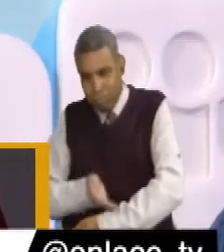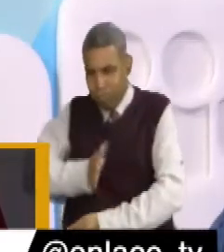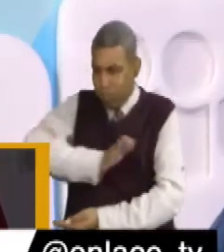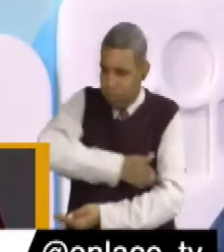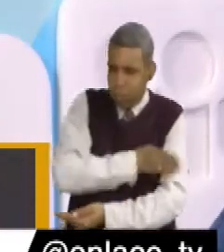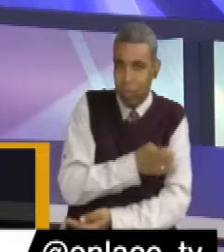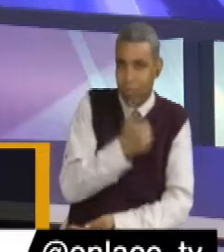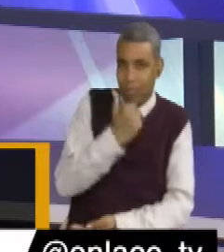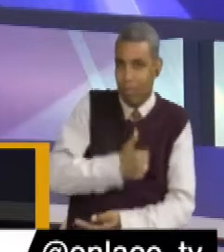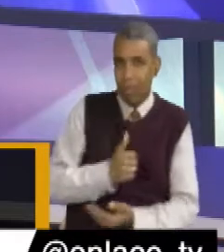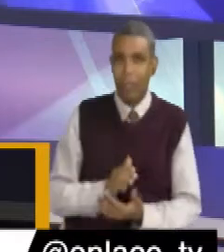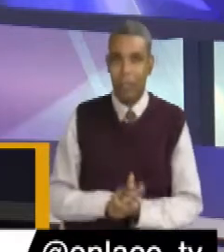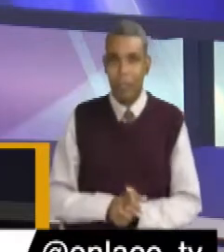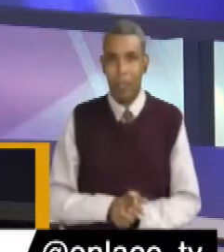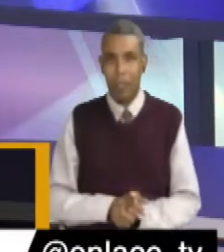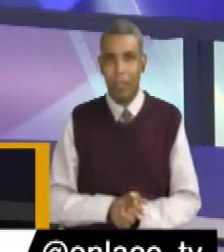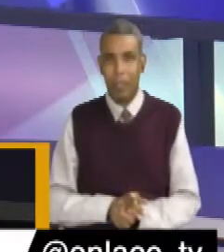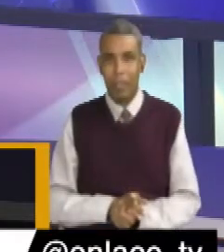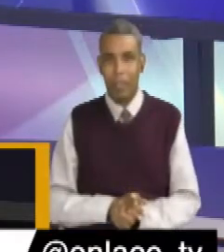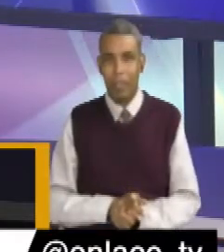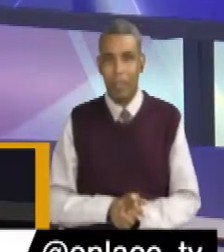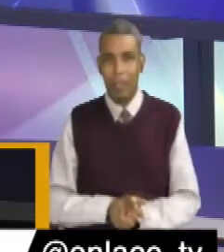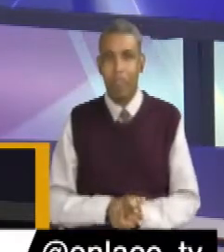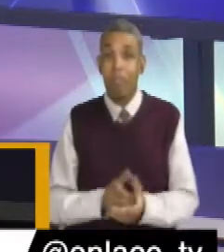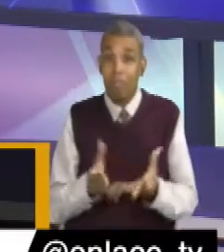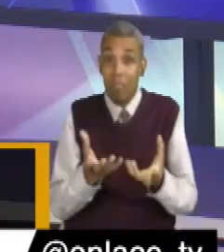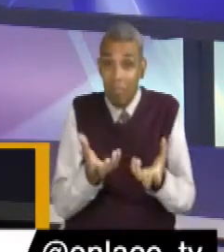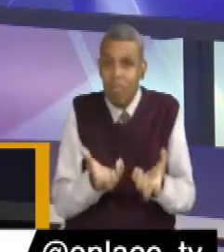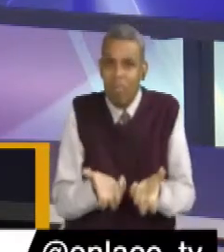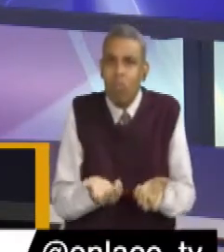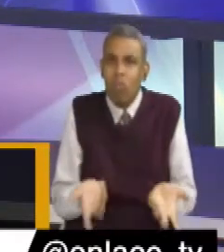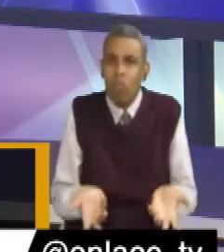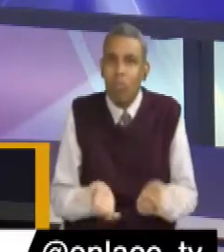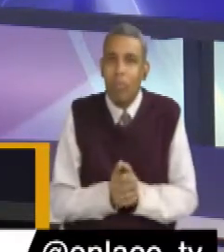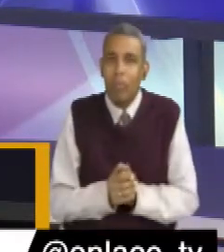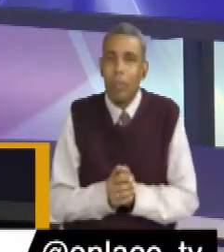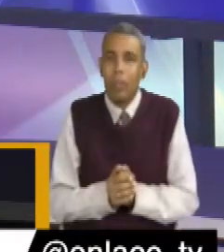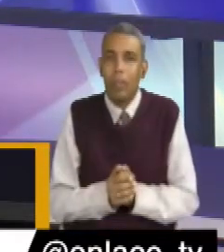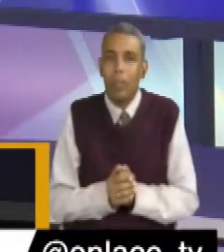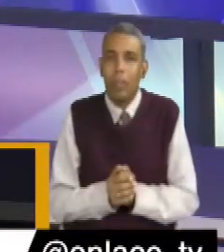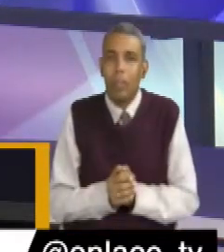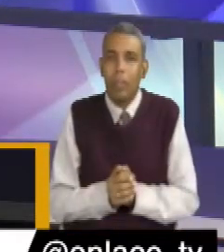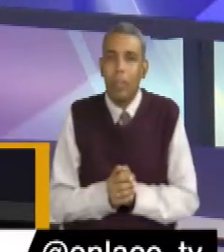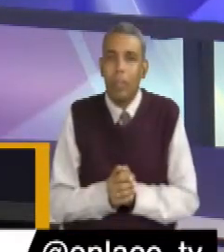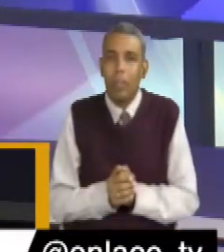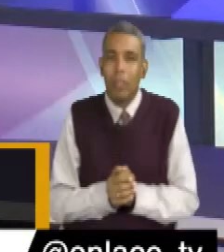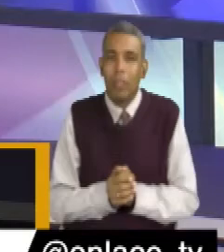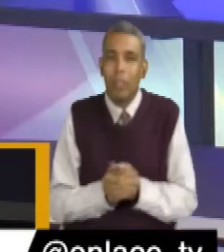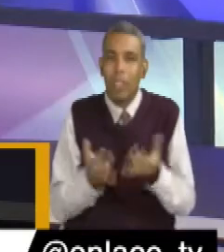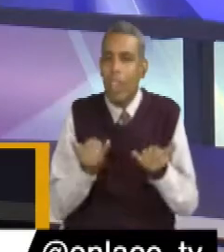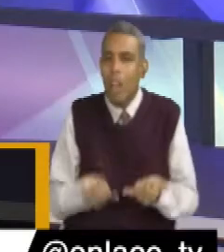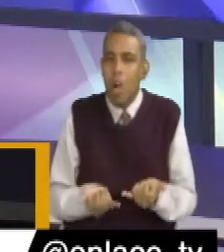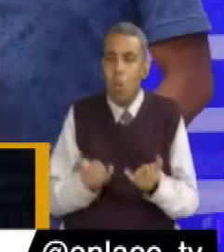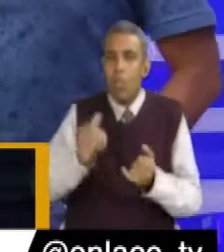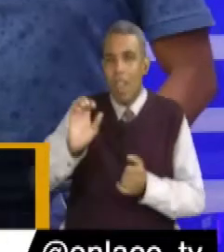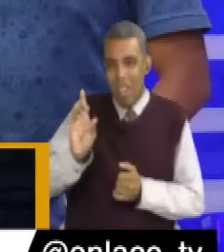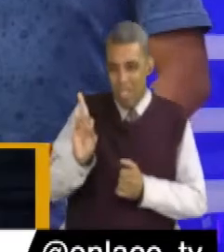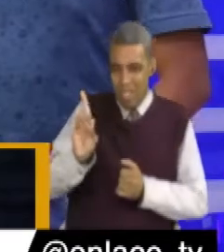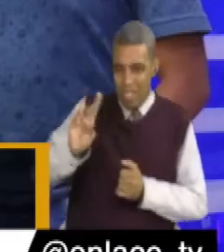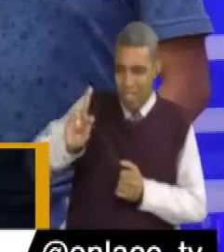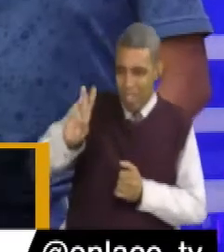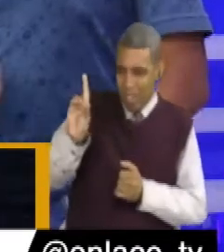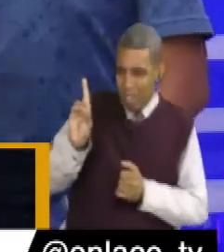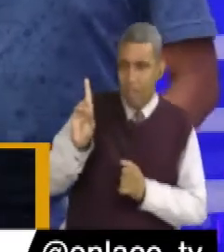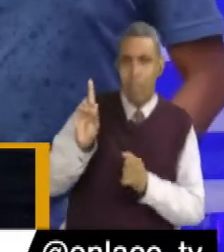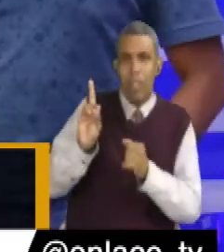Una letra muy contundente, la verdad. Y pues bueno, Keiner, queremos preguntarle a usted, ¿cómo les ha ido con la promoción? ¿Qué viene ahora? Bueno, gracias a Dios